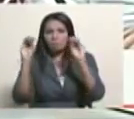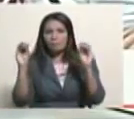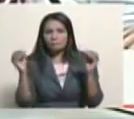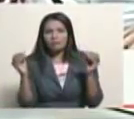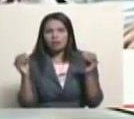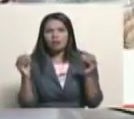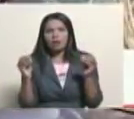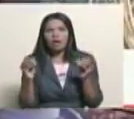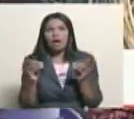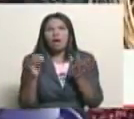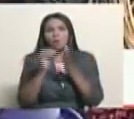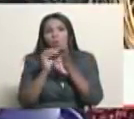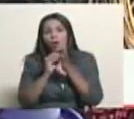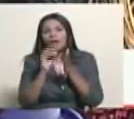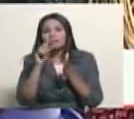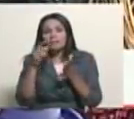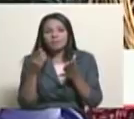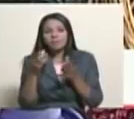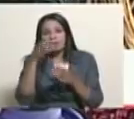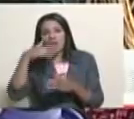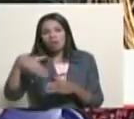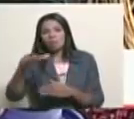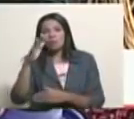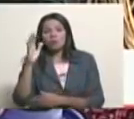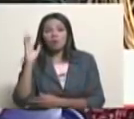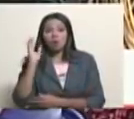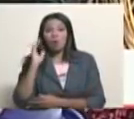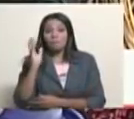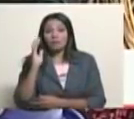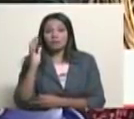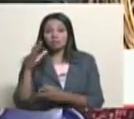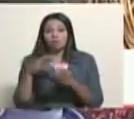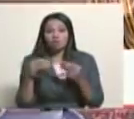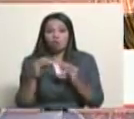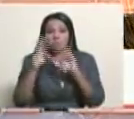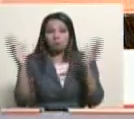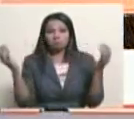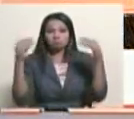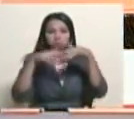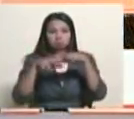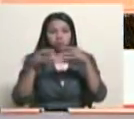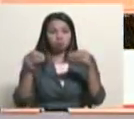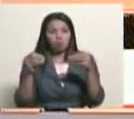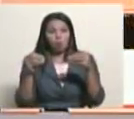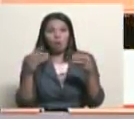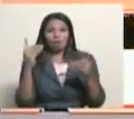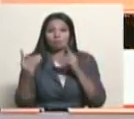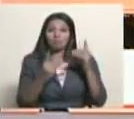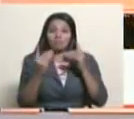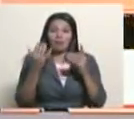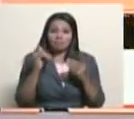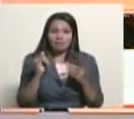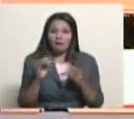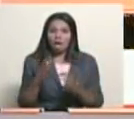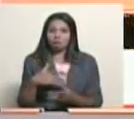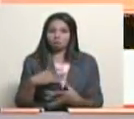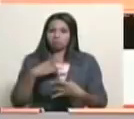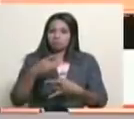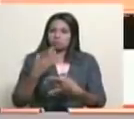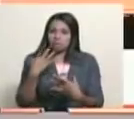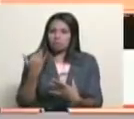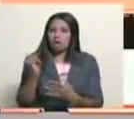Convoqué al Congreso Bolivariano de los Pueblos, que se lanzó a todo el país y están, mire, en un debate interesante con